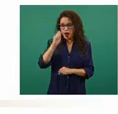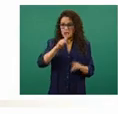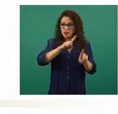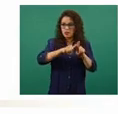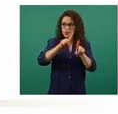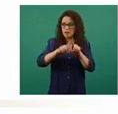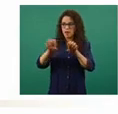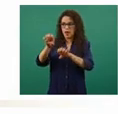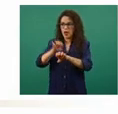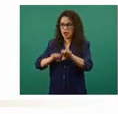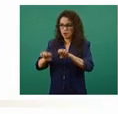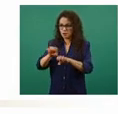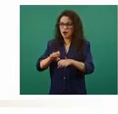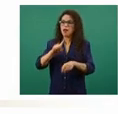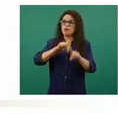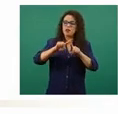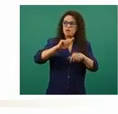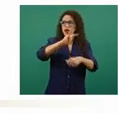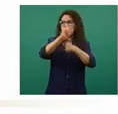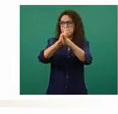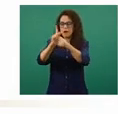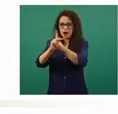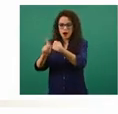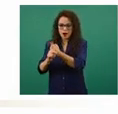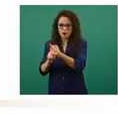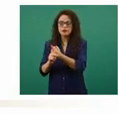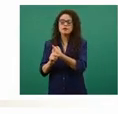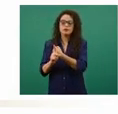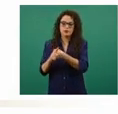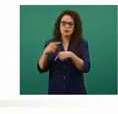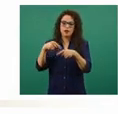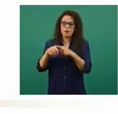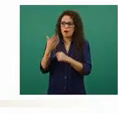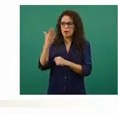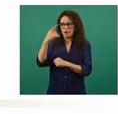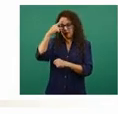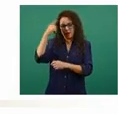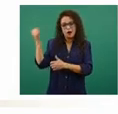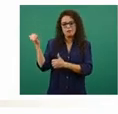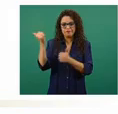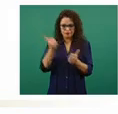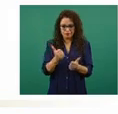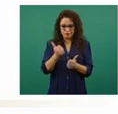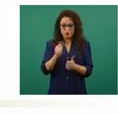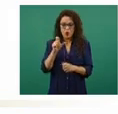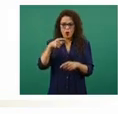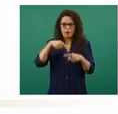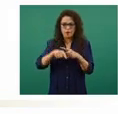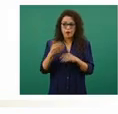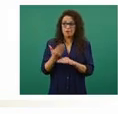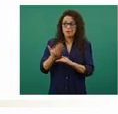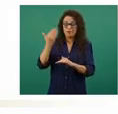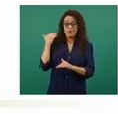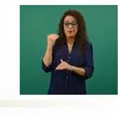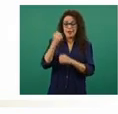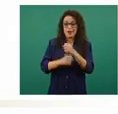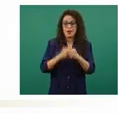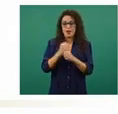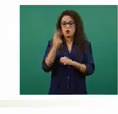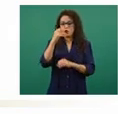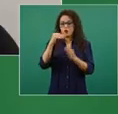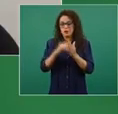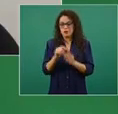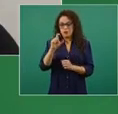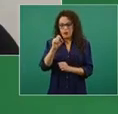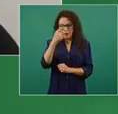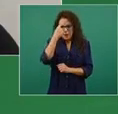en diferentes países. Esto fue inició desde el año pasado, con el único objetivo que las vacunas puedan